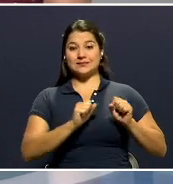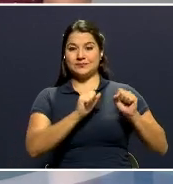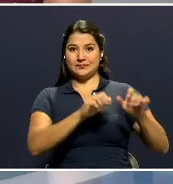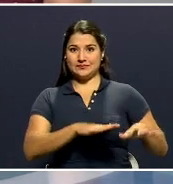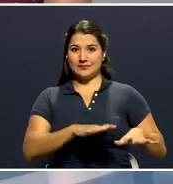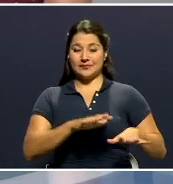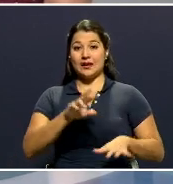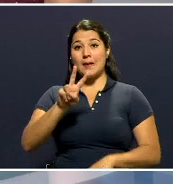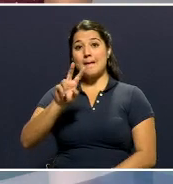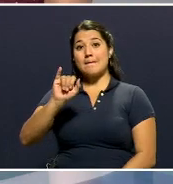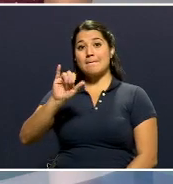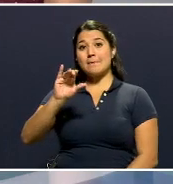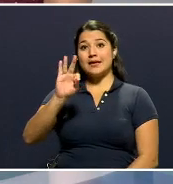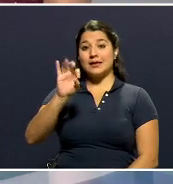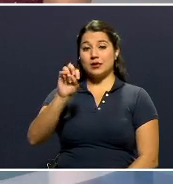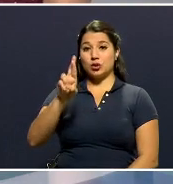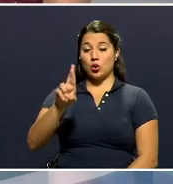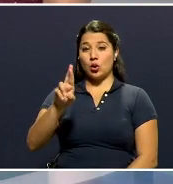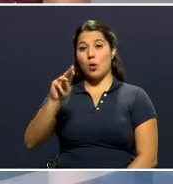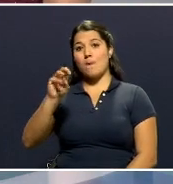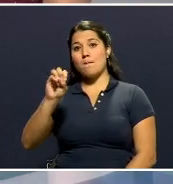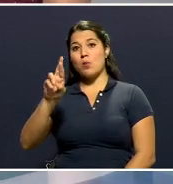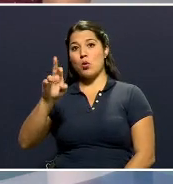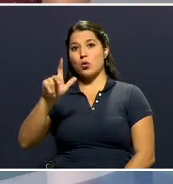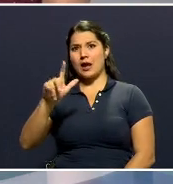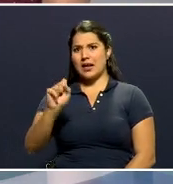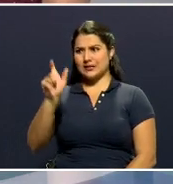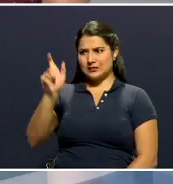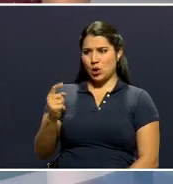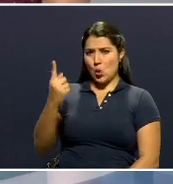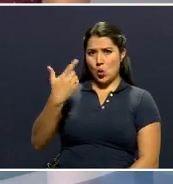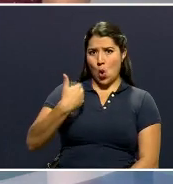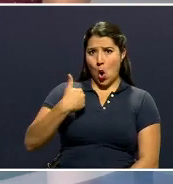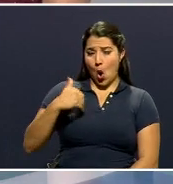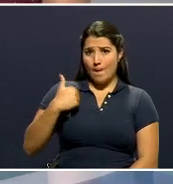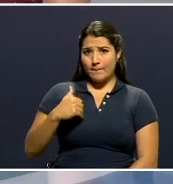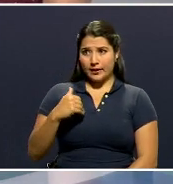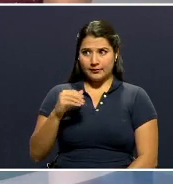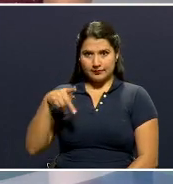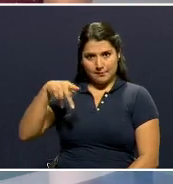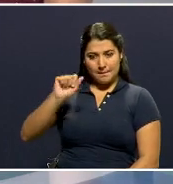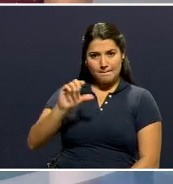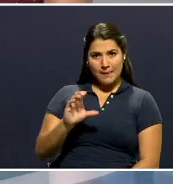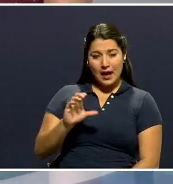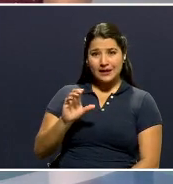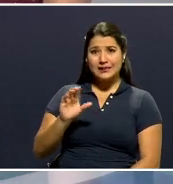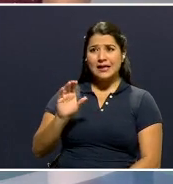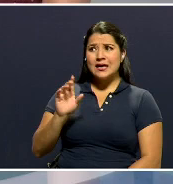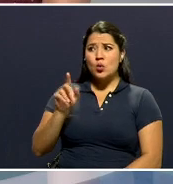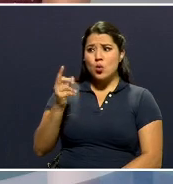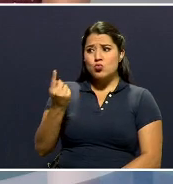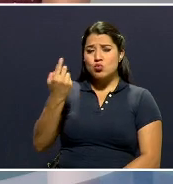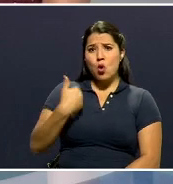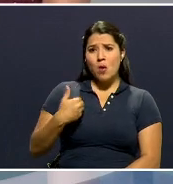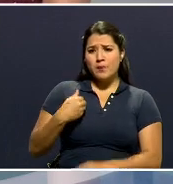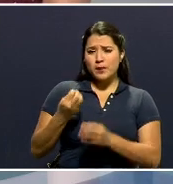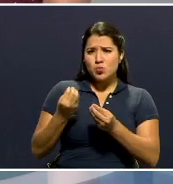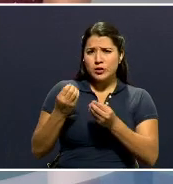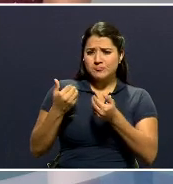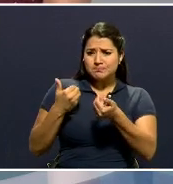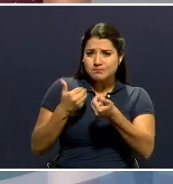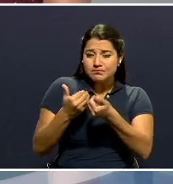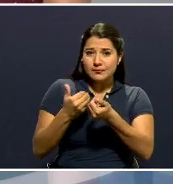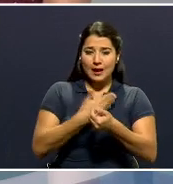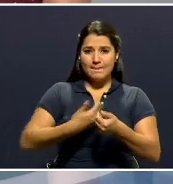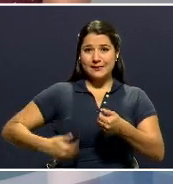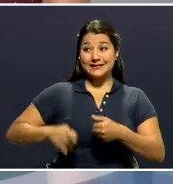Mora, uno de sus ministros claves, un hombre de su propio partido, de su núcleo más cercano, quien fue su